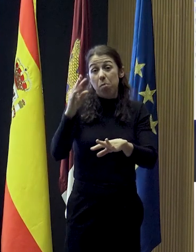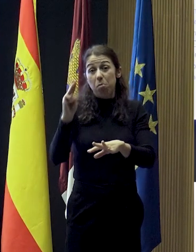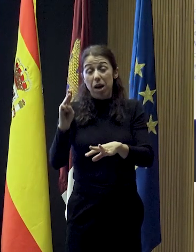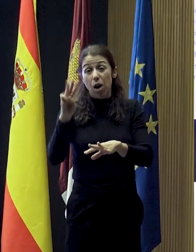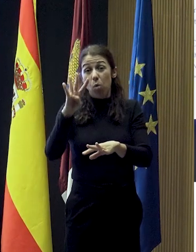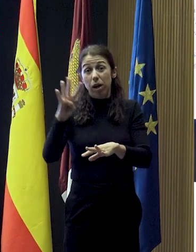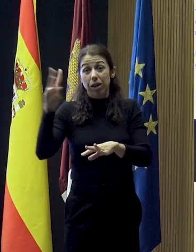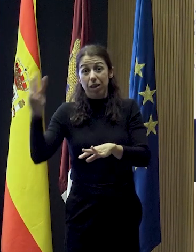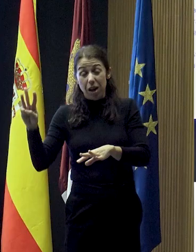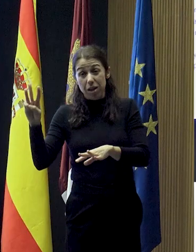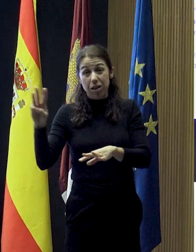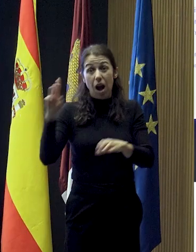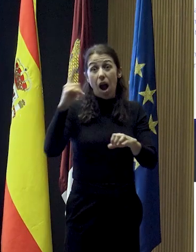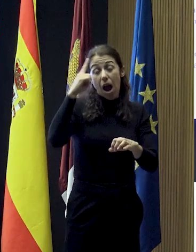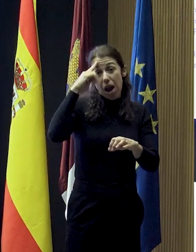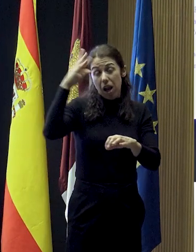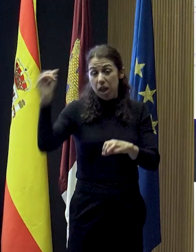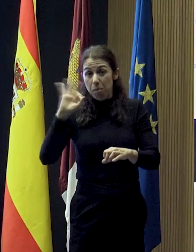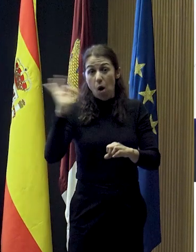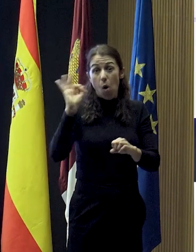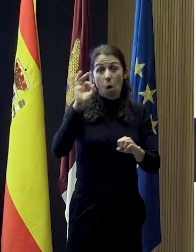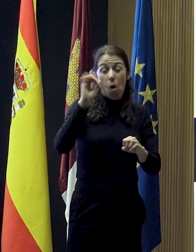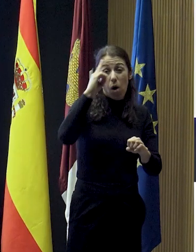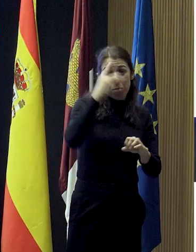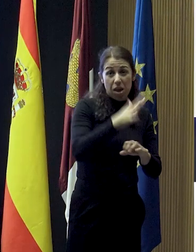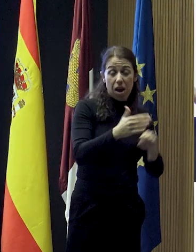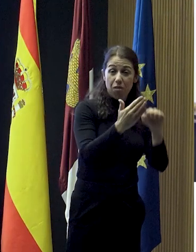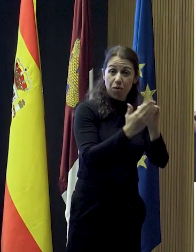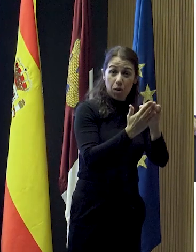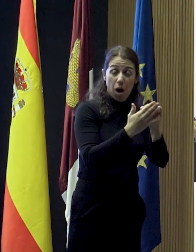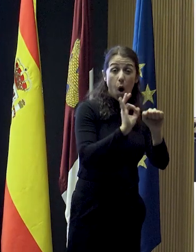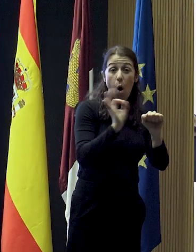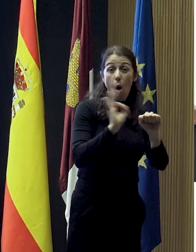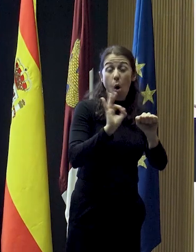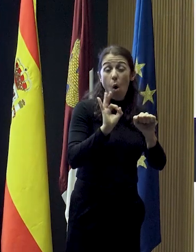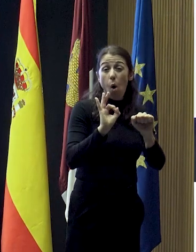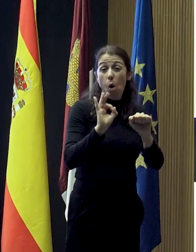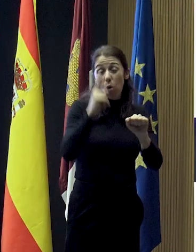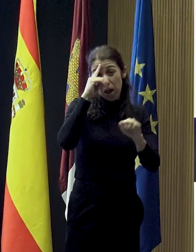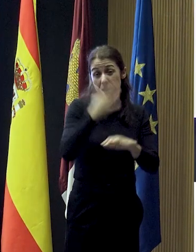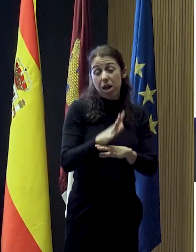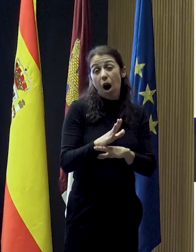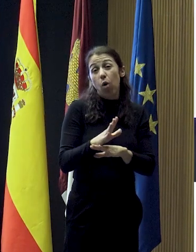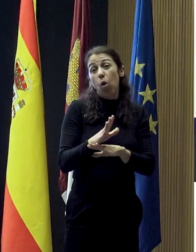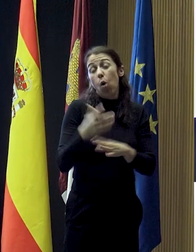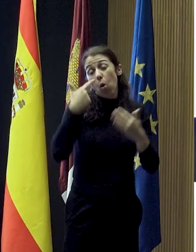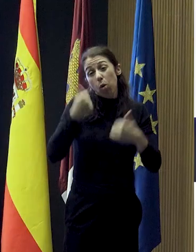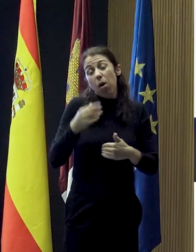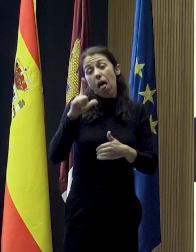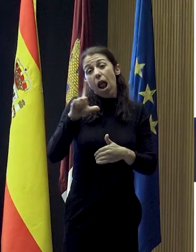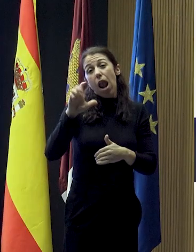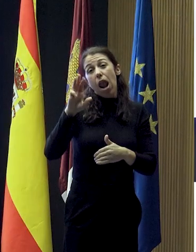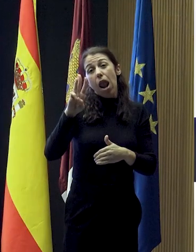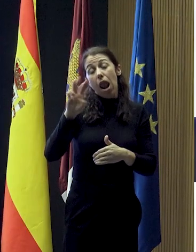en un enfermo con demencia frontotemporal y también en una enfermedad con cuerpos de Levy, en una demencia con cuerpos de Levy. Por